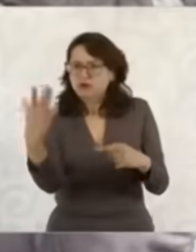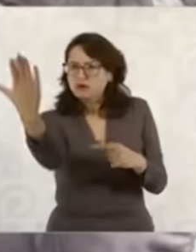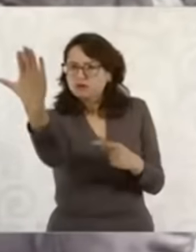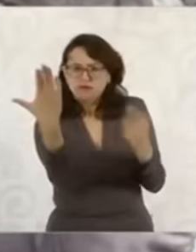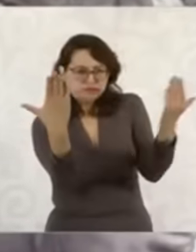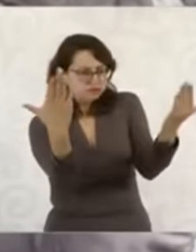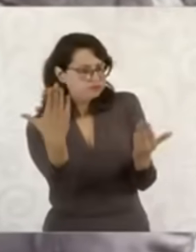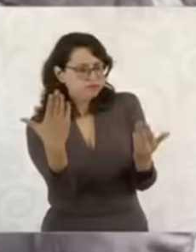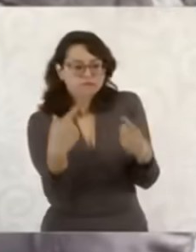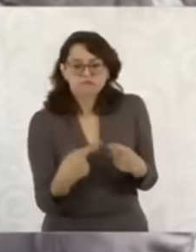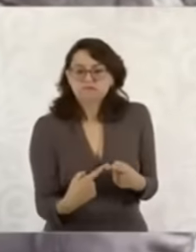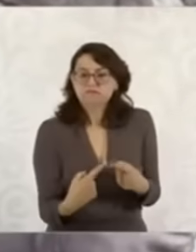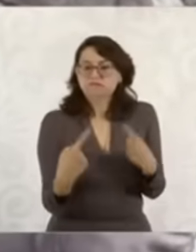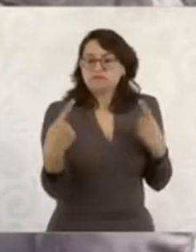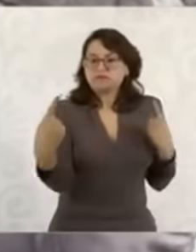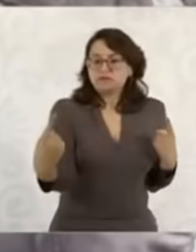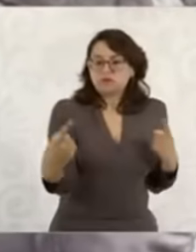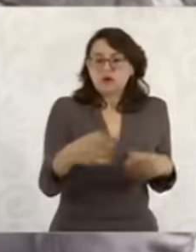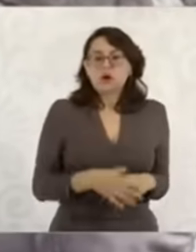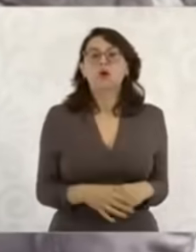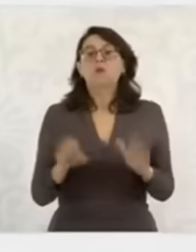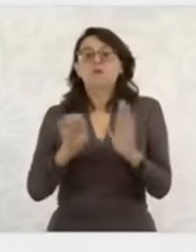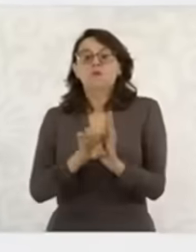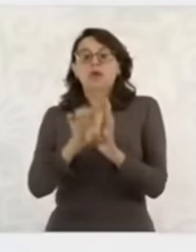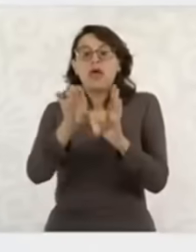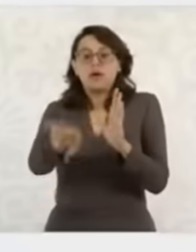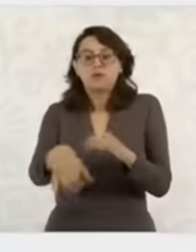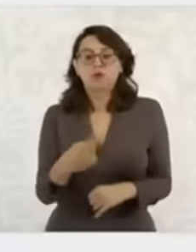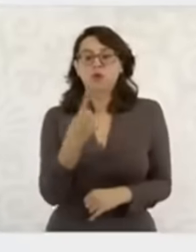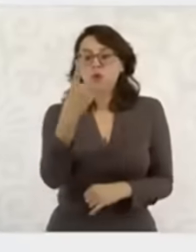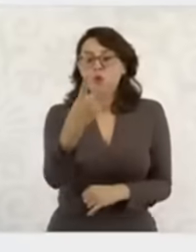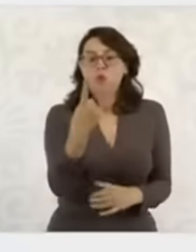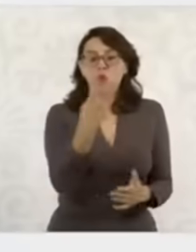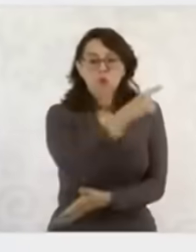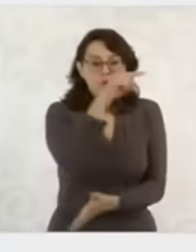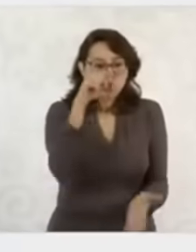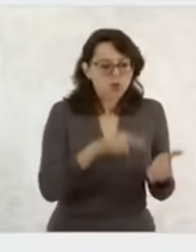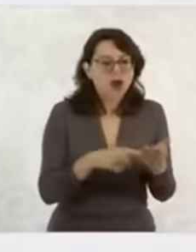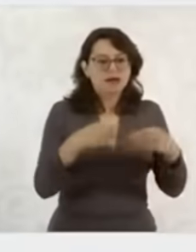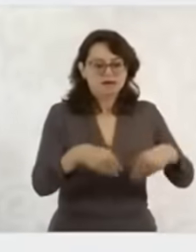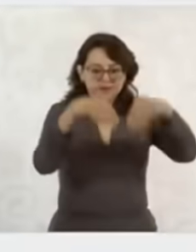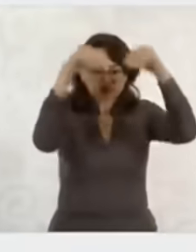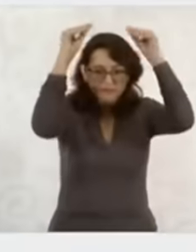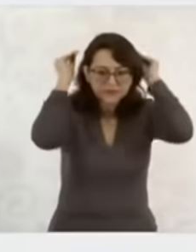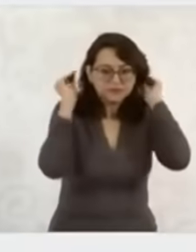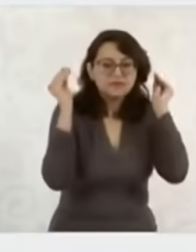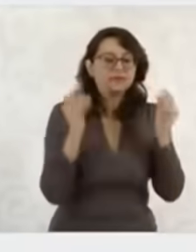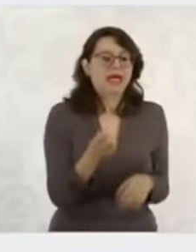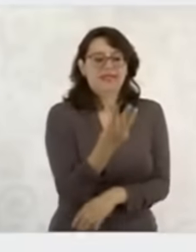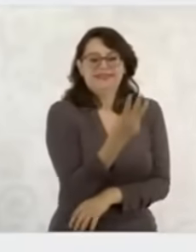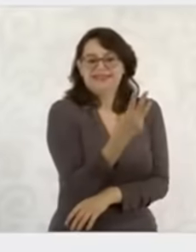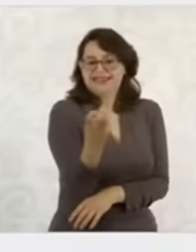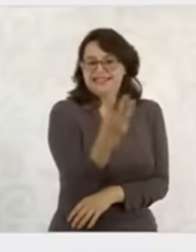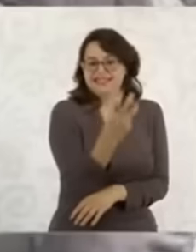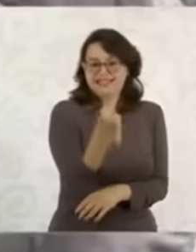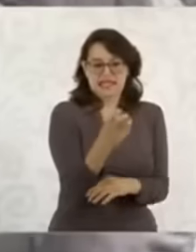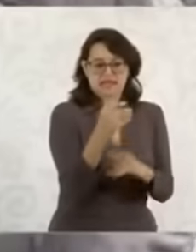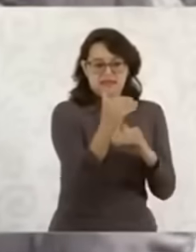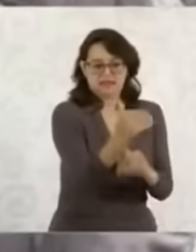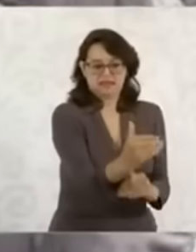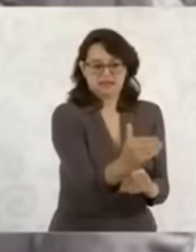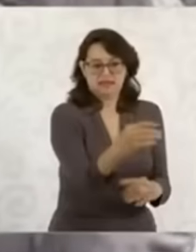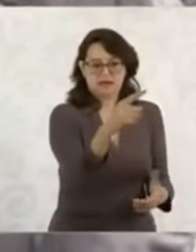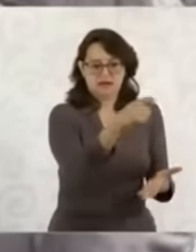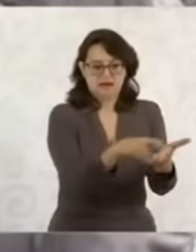si había 300 boletas y uno contaba los votos por cada alianza,